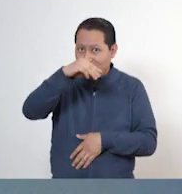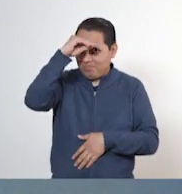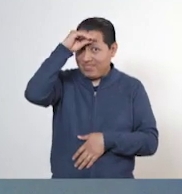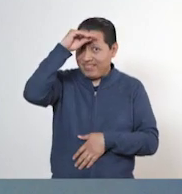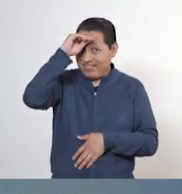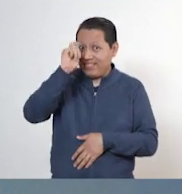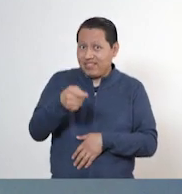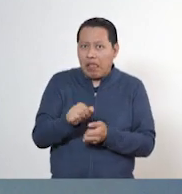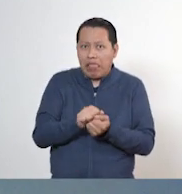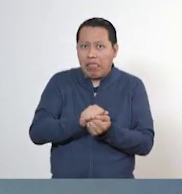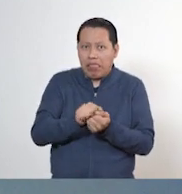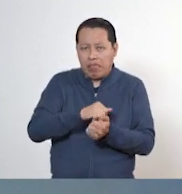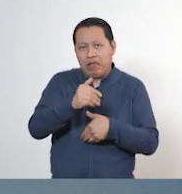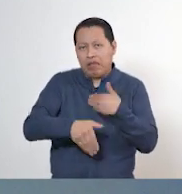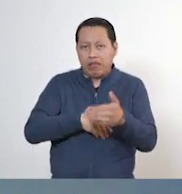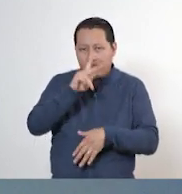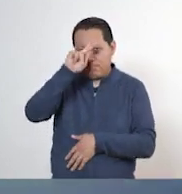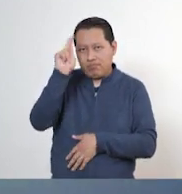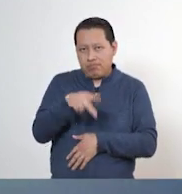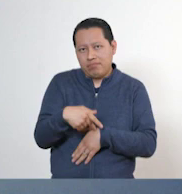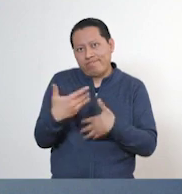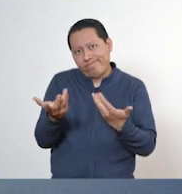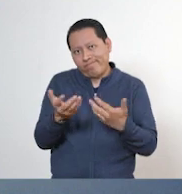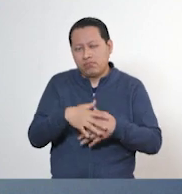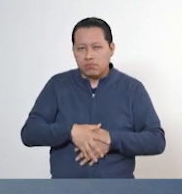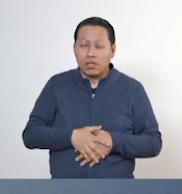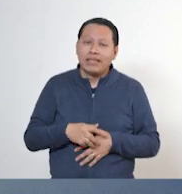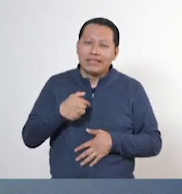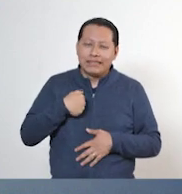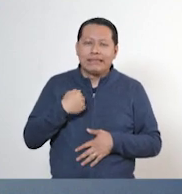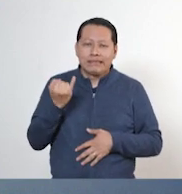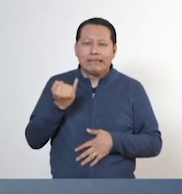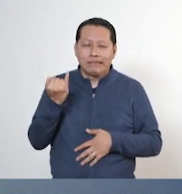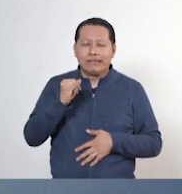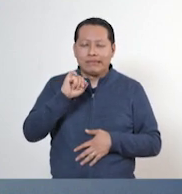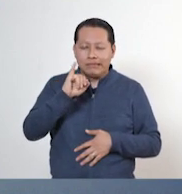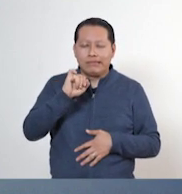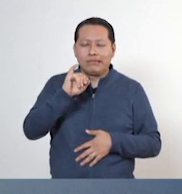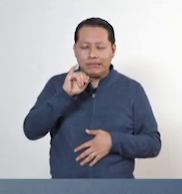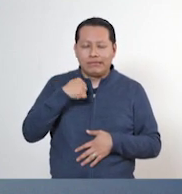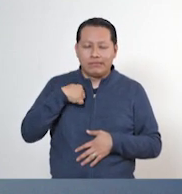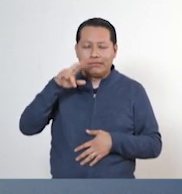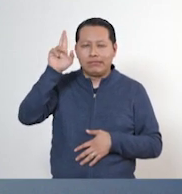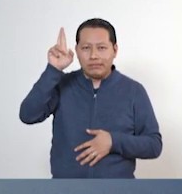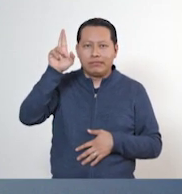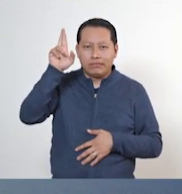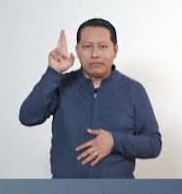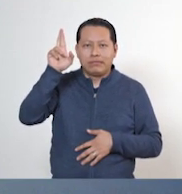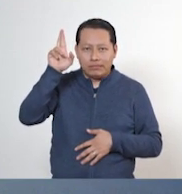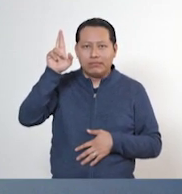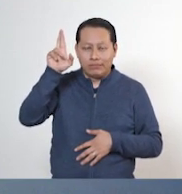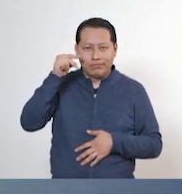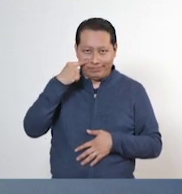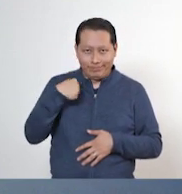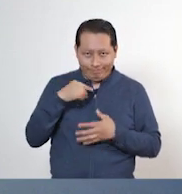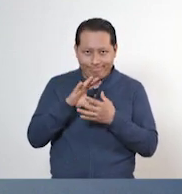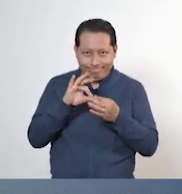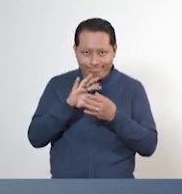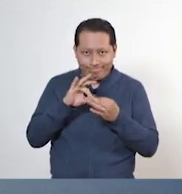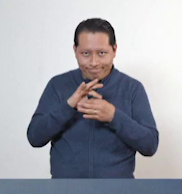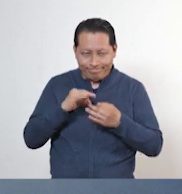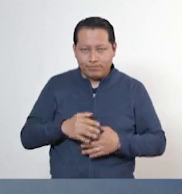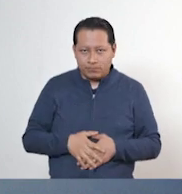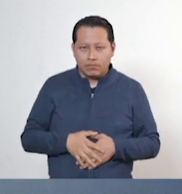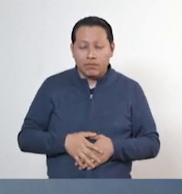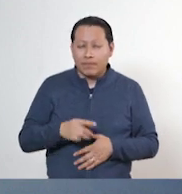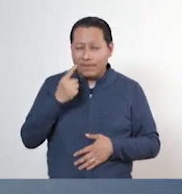imagínense, puede salir peor. Me ha pasado. Por querer arreglar algo, ¿te cuento? Sí, claro. Bueno,